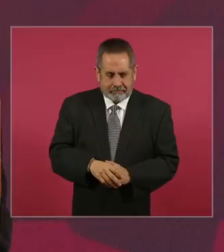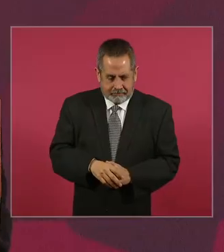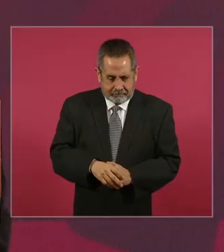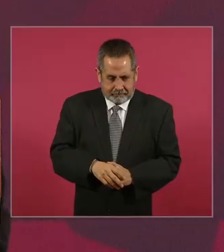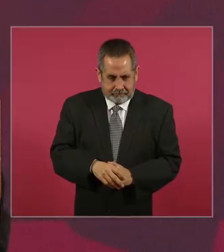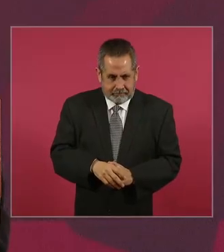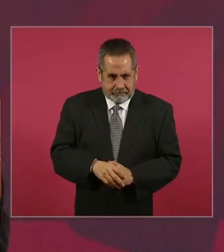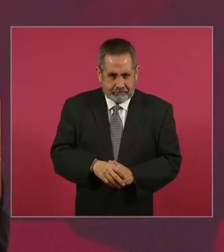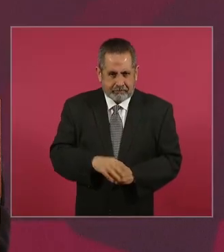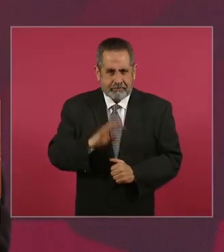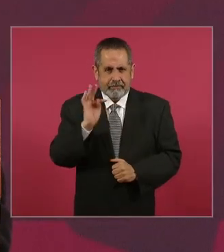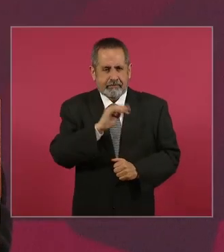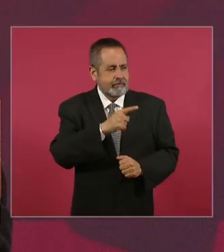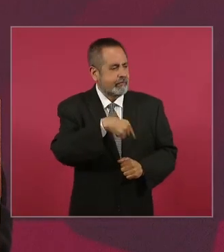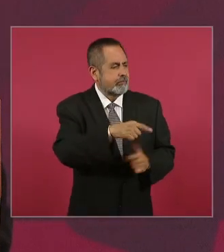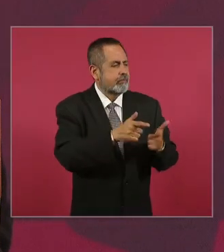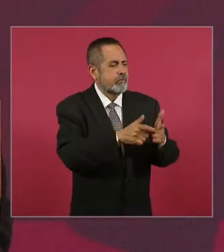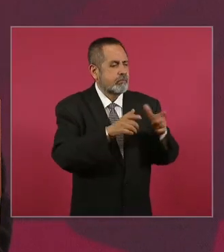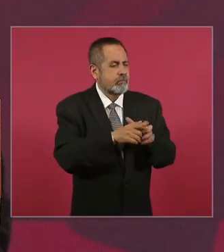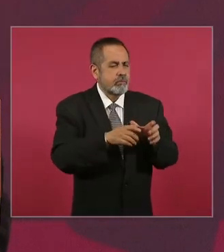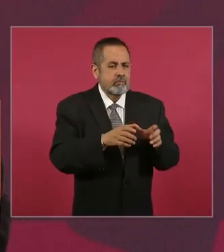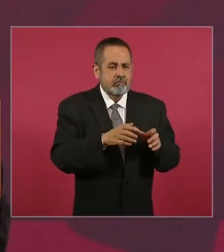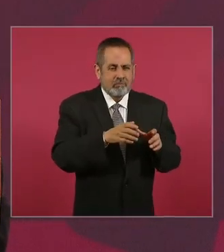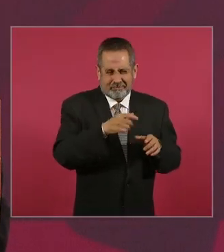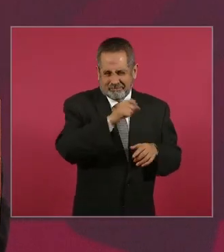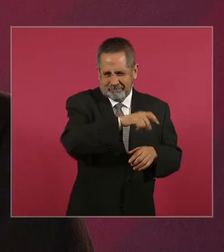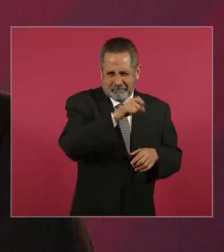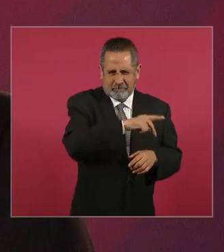si del bloque conservador, ¿quién conoce